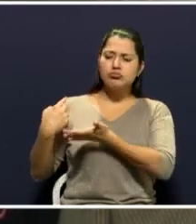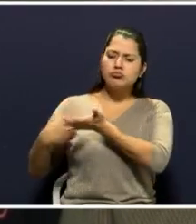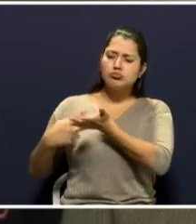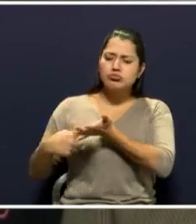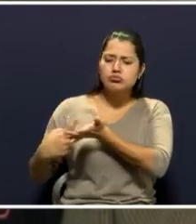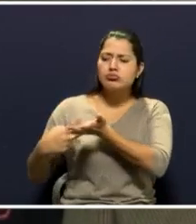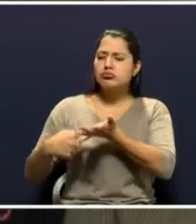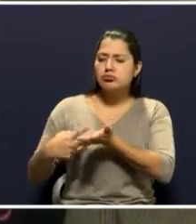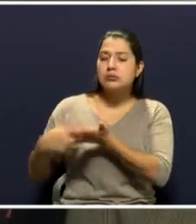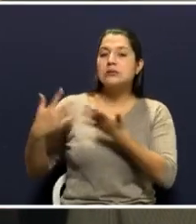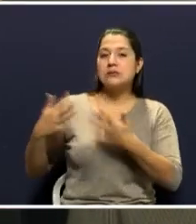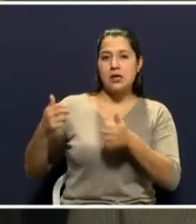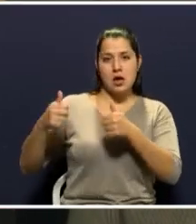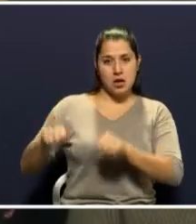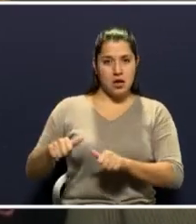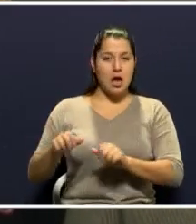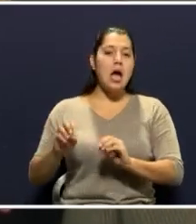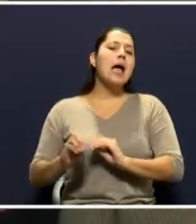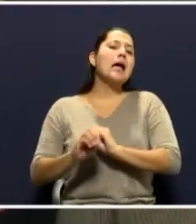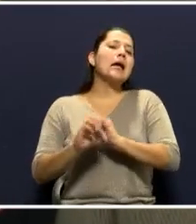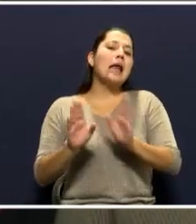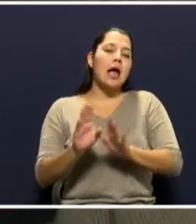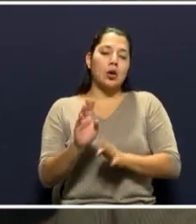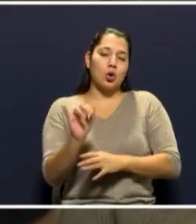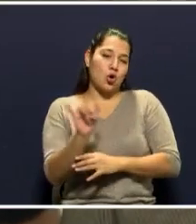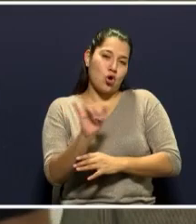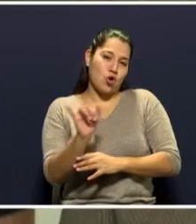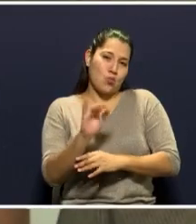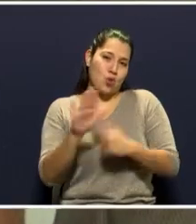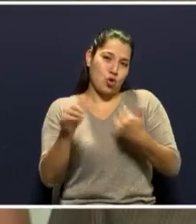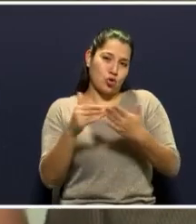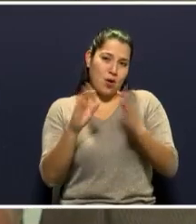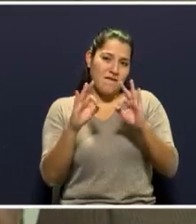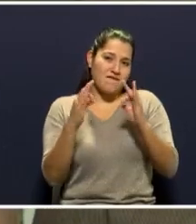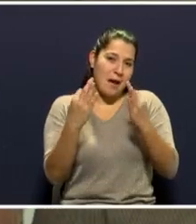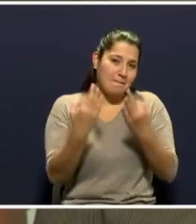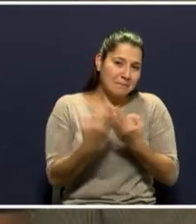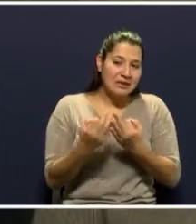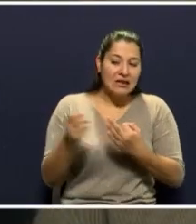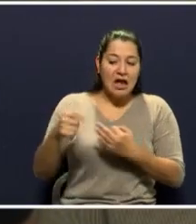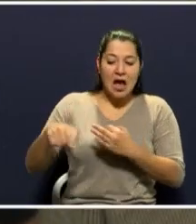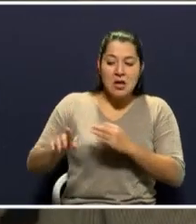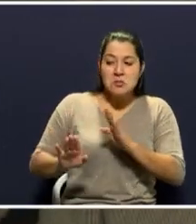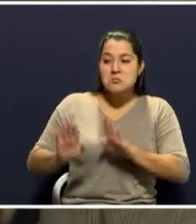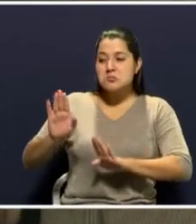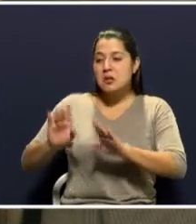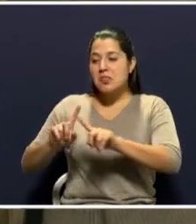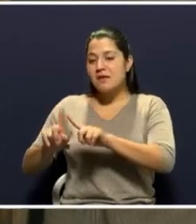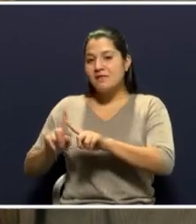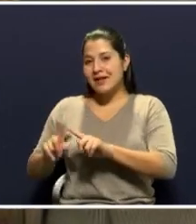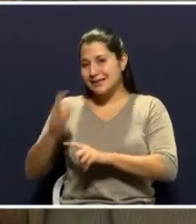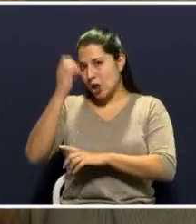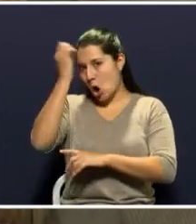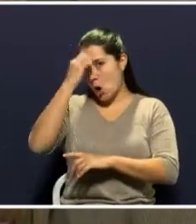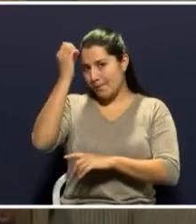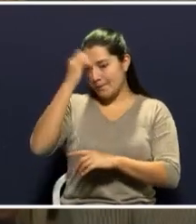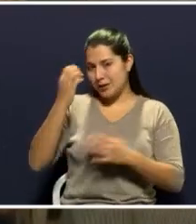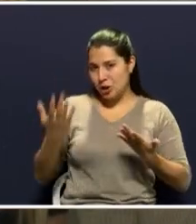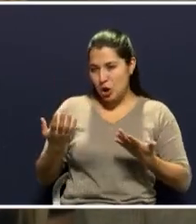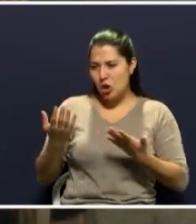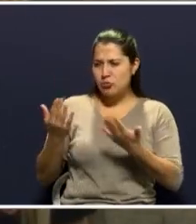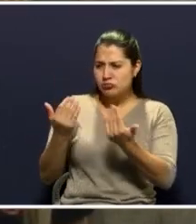Por supuesto que como en toda familia existen diversos criterios que hemos desarrollado y que hemos